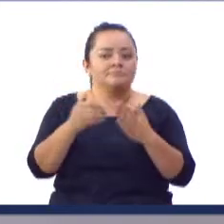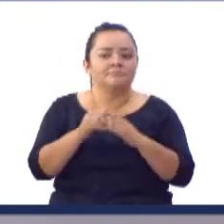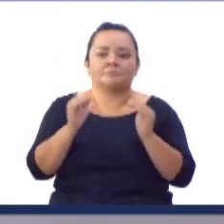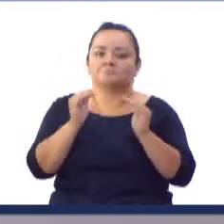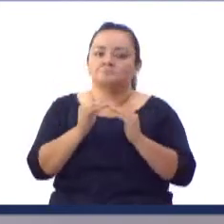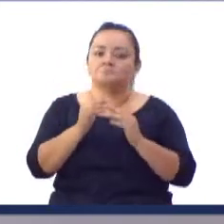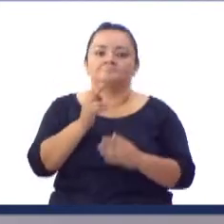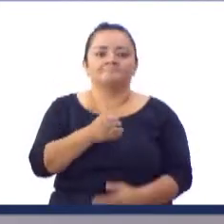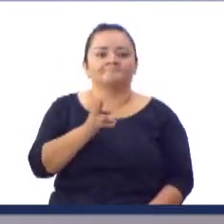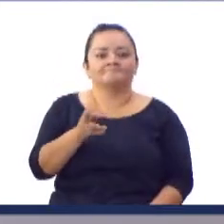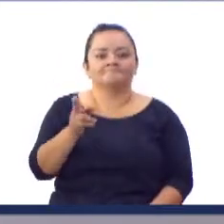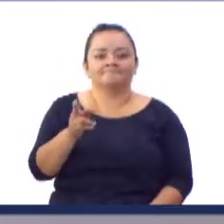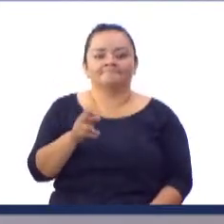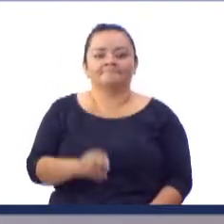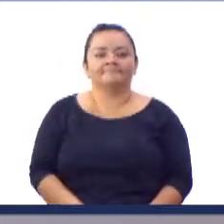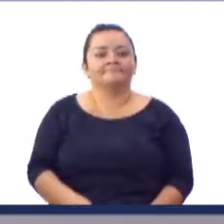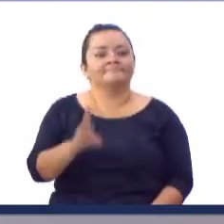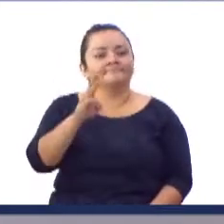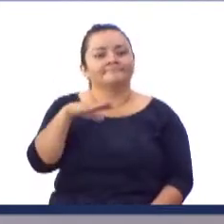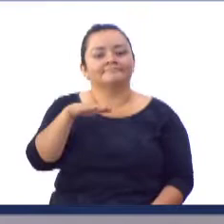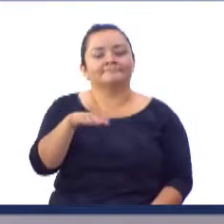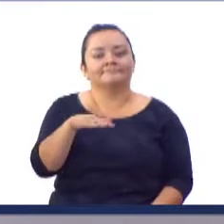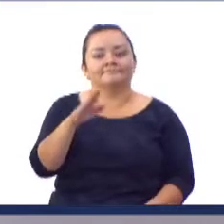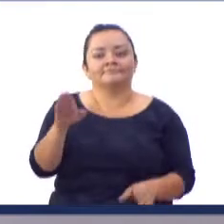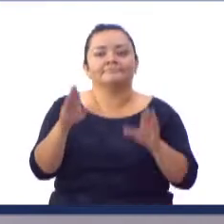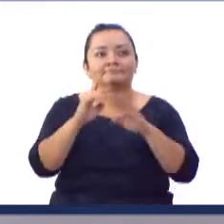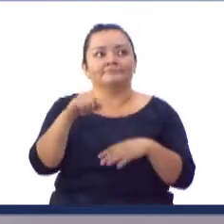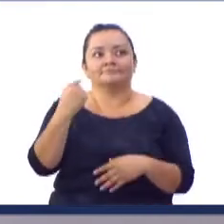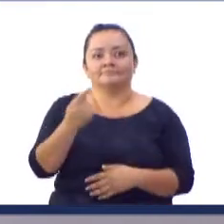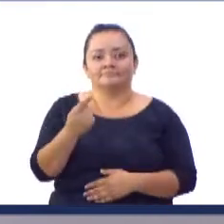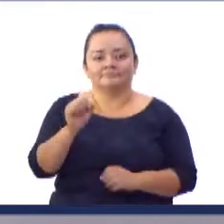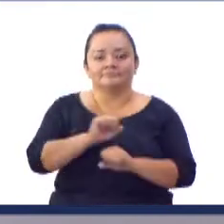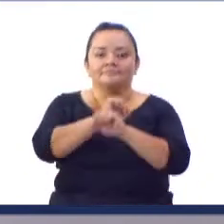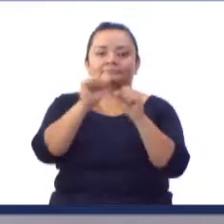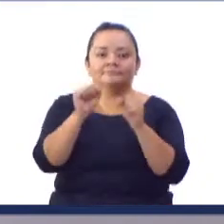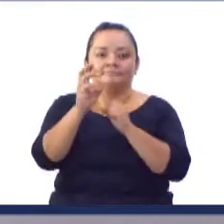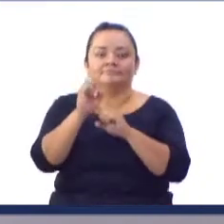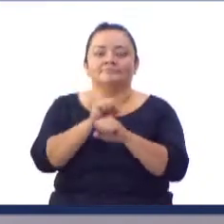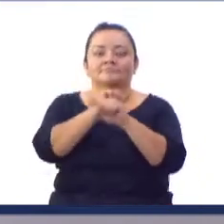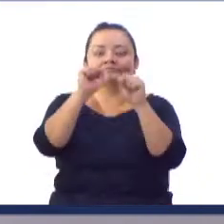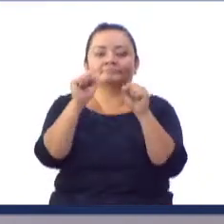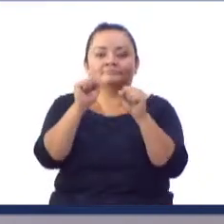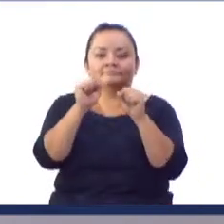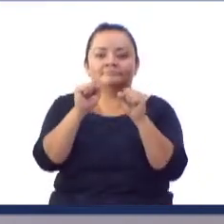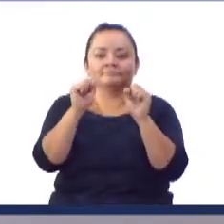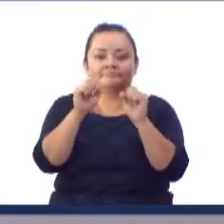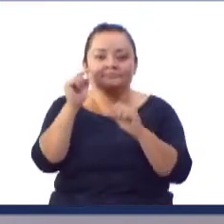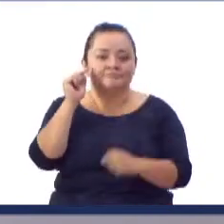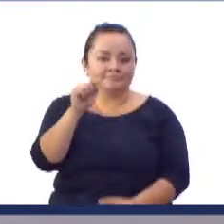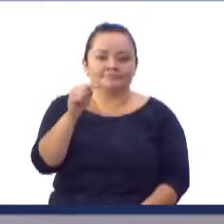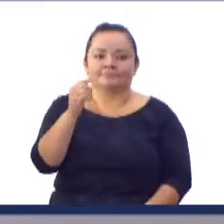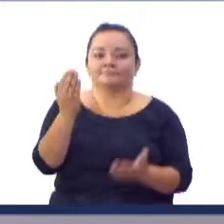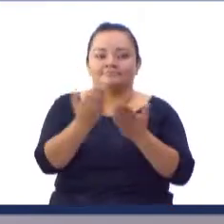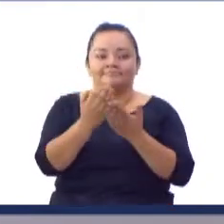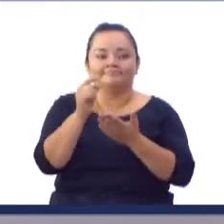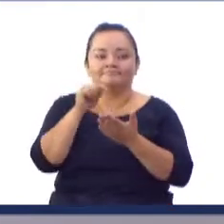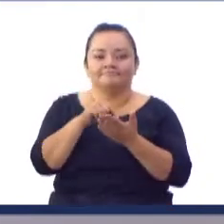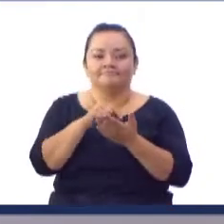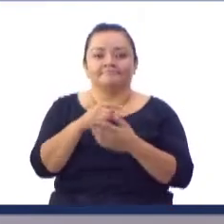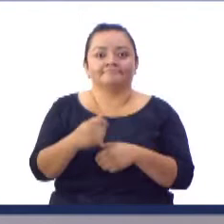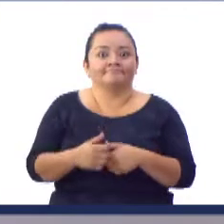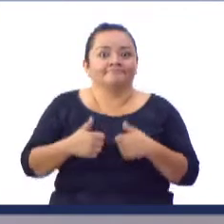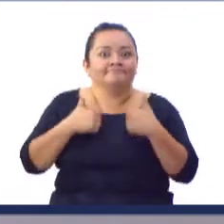siempre en sintonía no se pierda también mañana amaneciendo con dios tempranito que ahí va a estar la palabra de dios